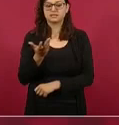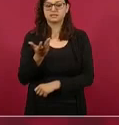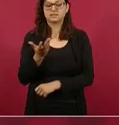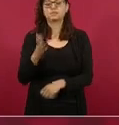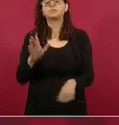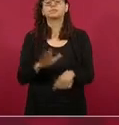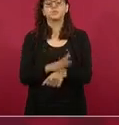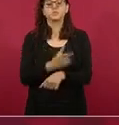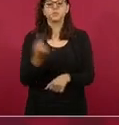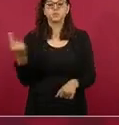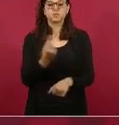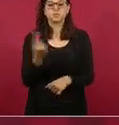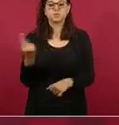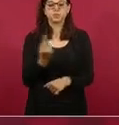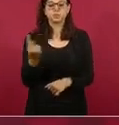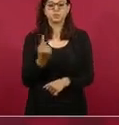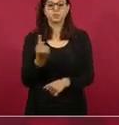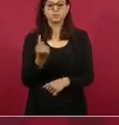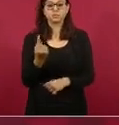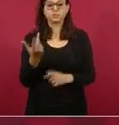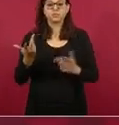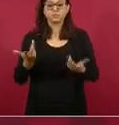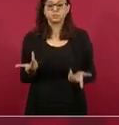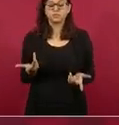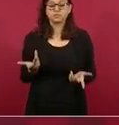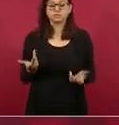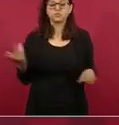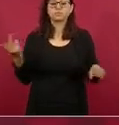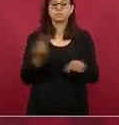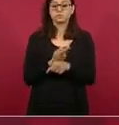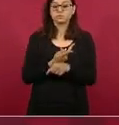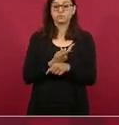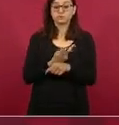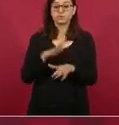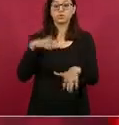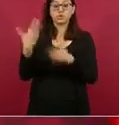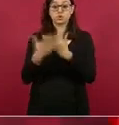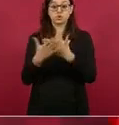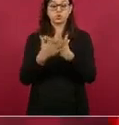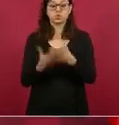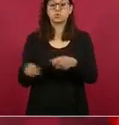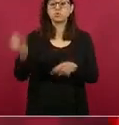porque dependiendo de lo que se resuelva la semana próxima,